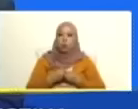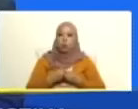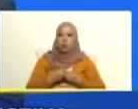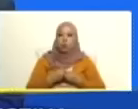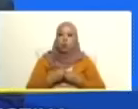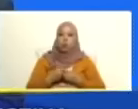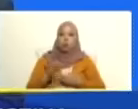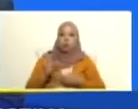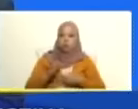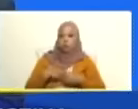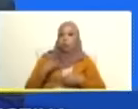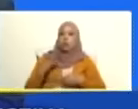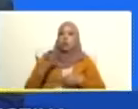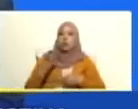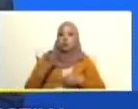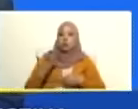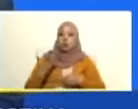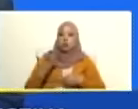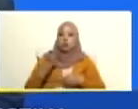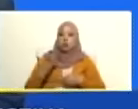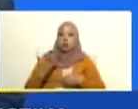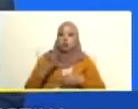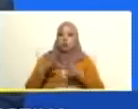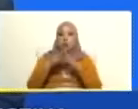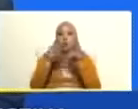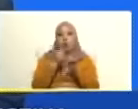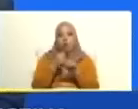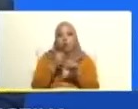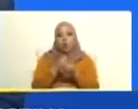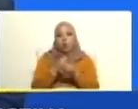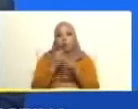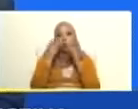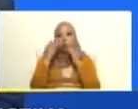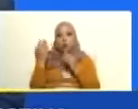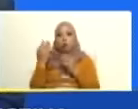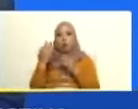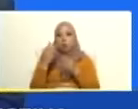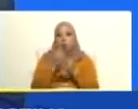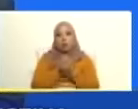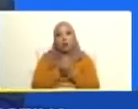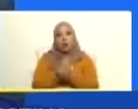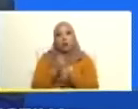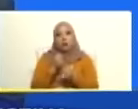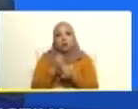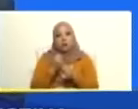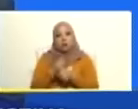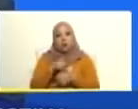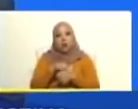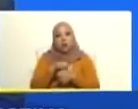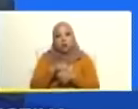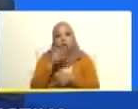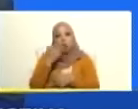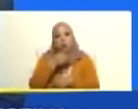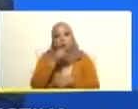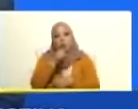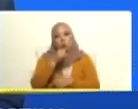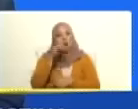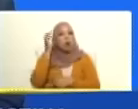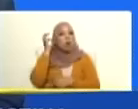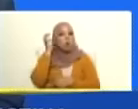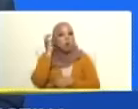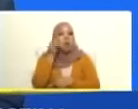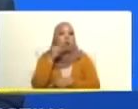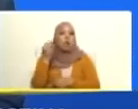todo es posible, ¿verdad? Bueno, quisiera que la doctora Delis Álvarez,